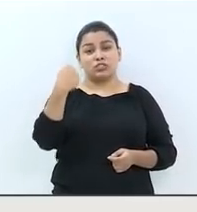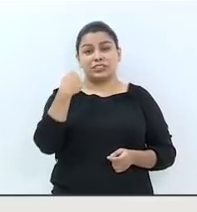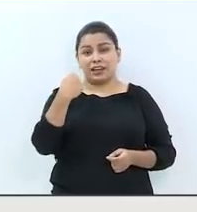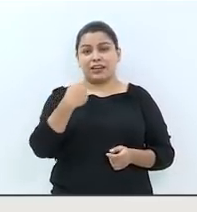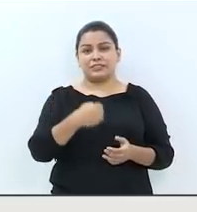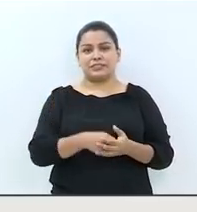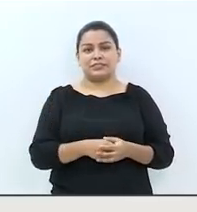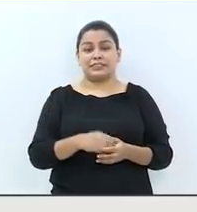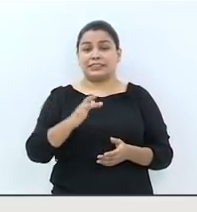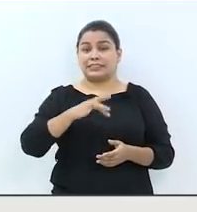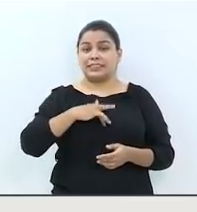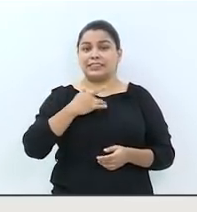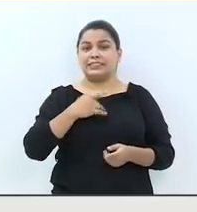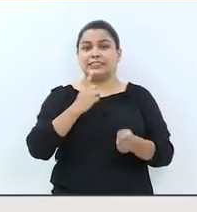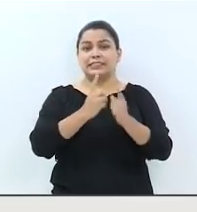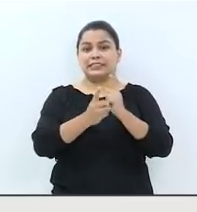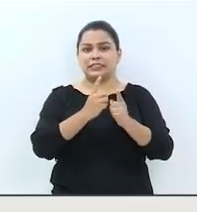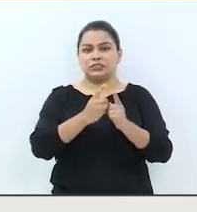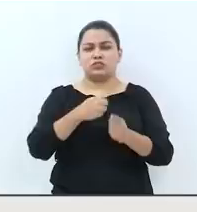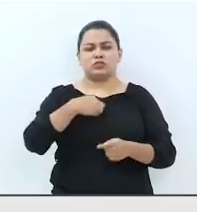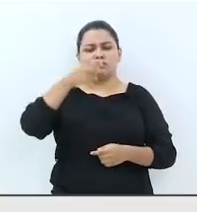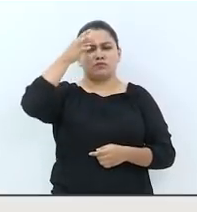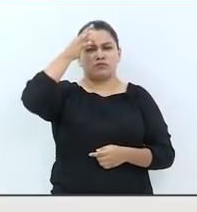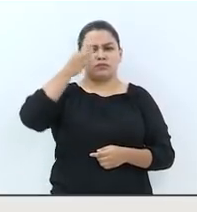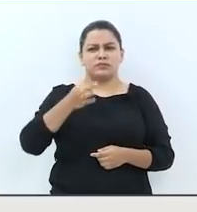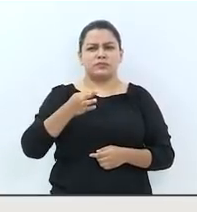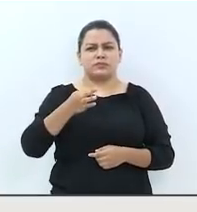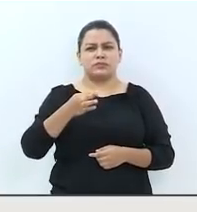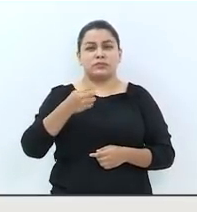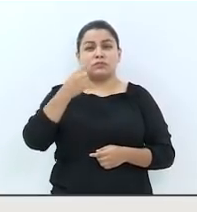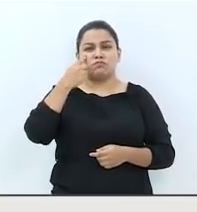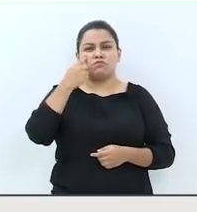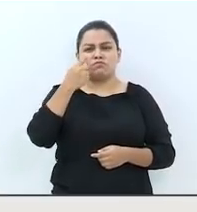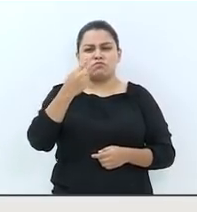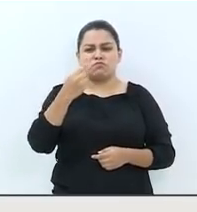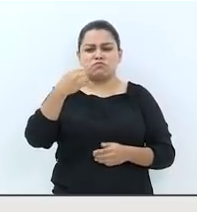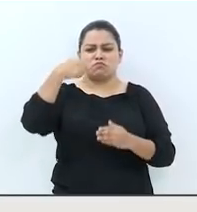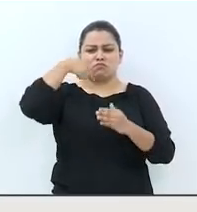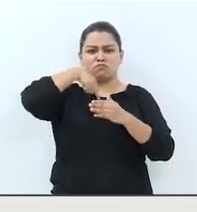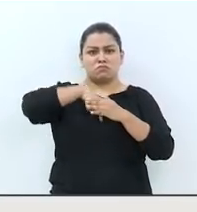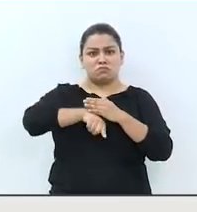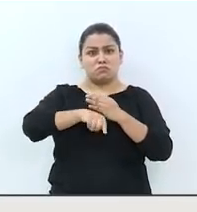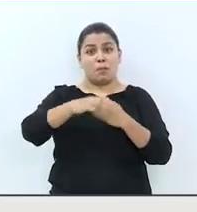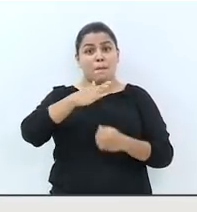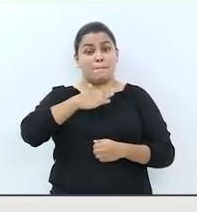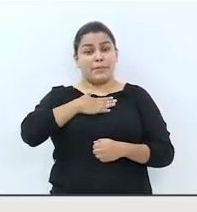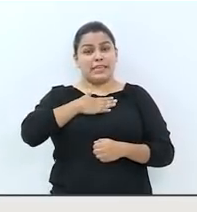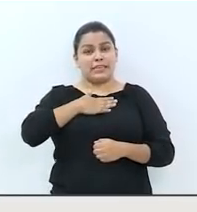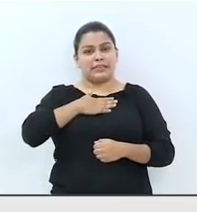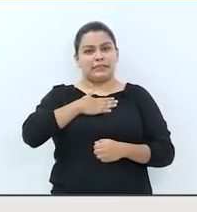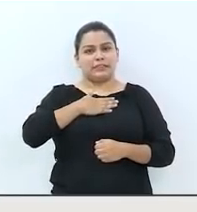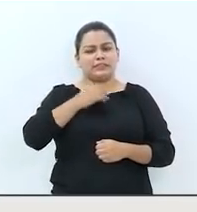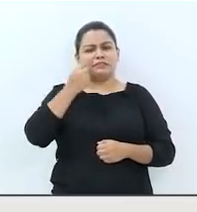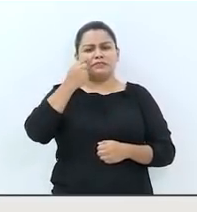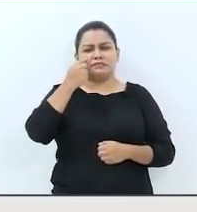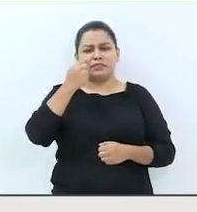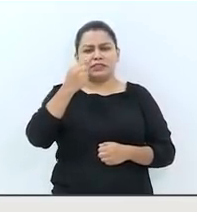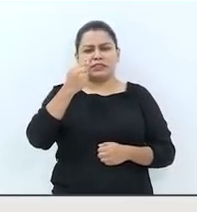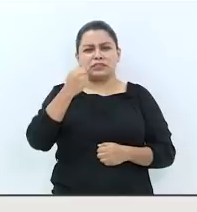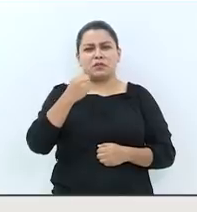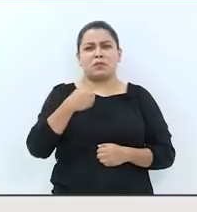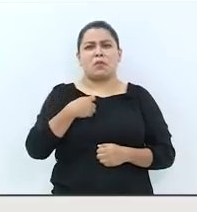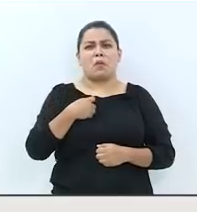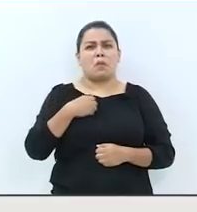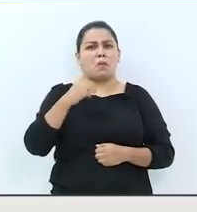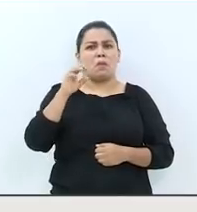fluir con lo que sentimos. Yo creo que es esta parte de ver hacia adentro de nosotros y el poder descubrirnos sin